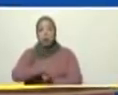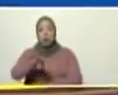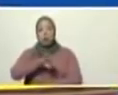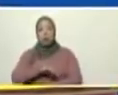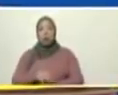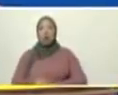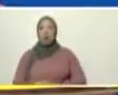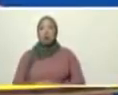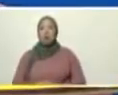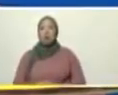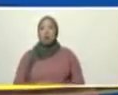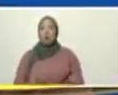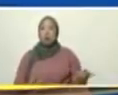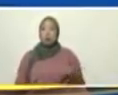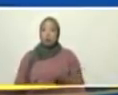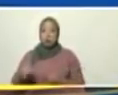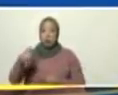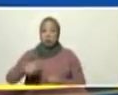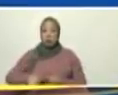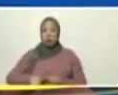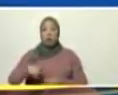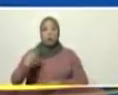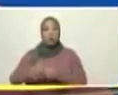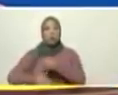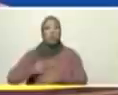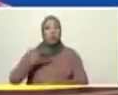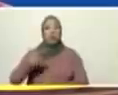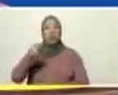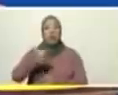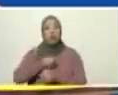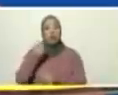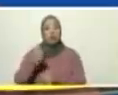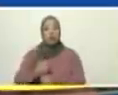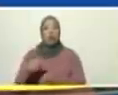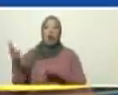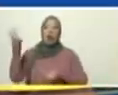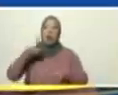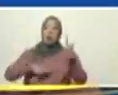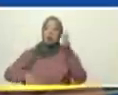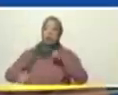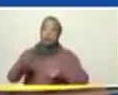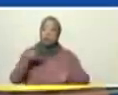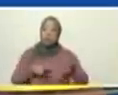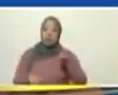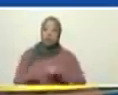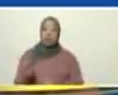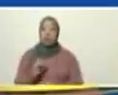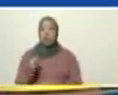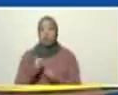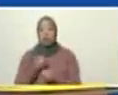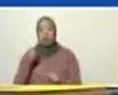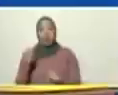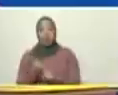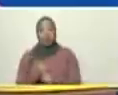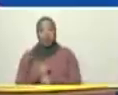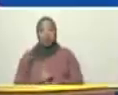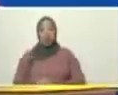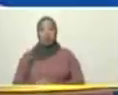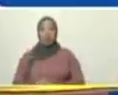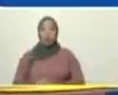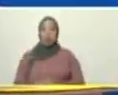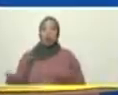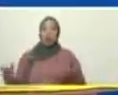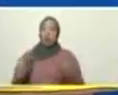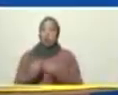y trabaja generando dualismo de poder y trabaja disputando las conciencias y no trabaja para crear una